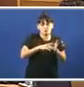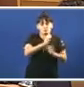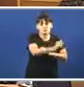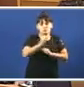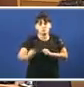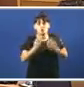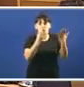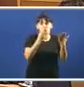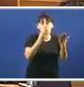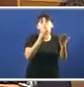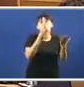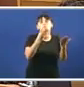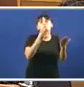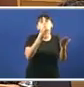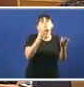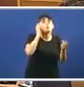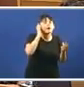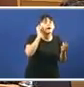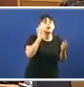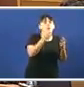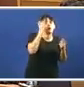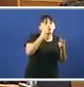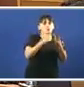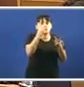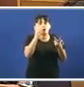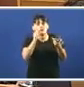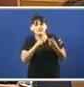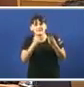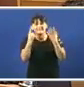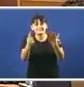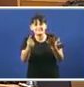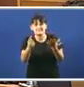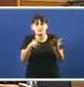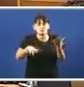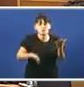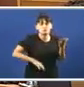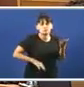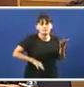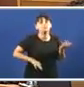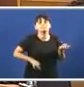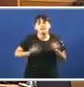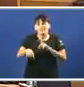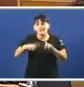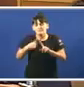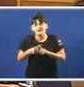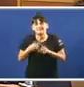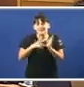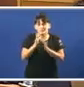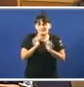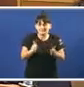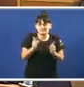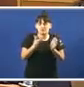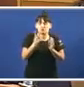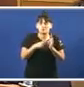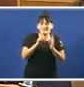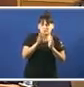machista oito mulleres, unha na Coruña, unha en Ourense e seis na provincia de Pontevedra. Ademais, dende abril do ano 2014 ata